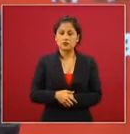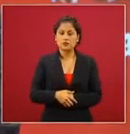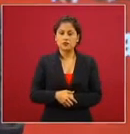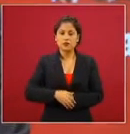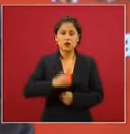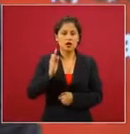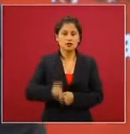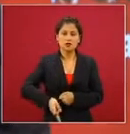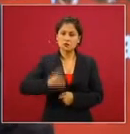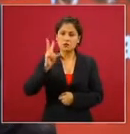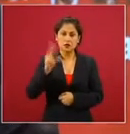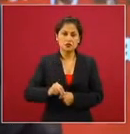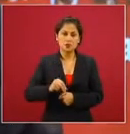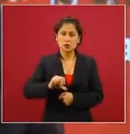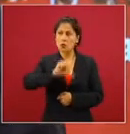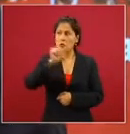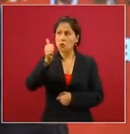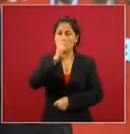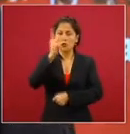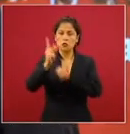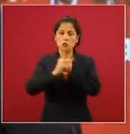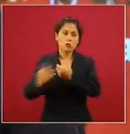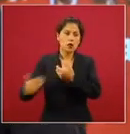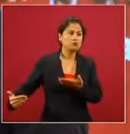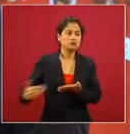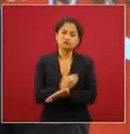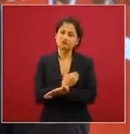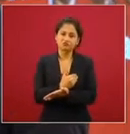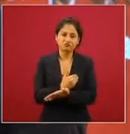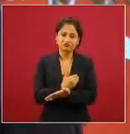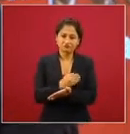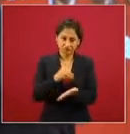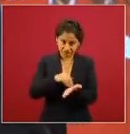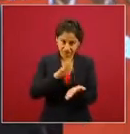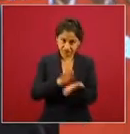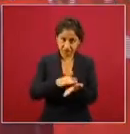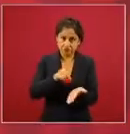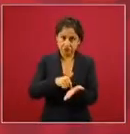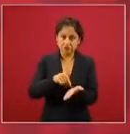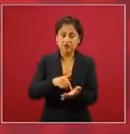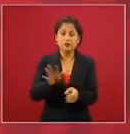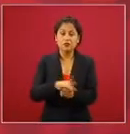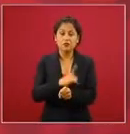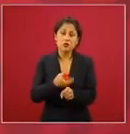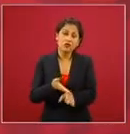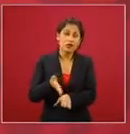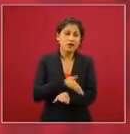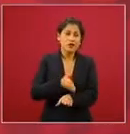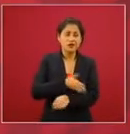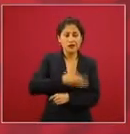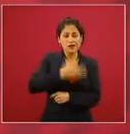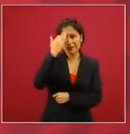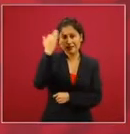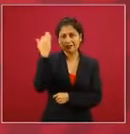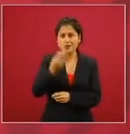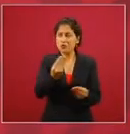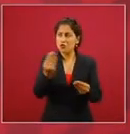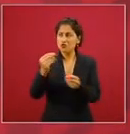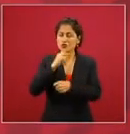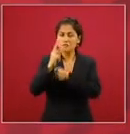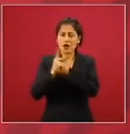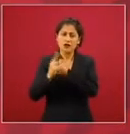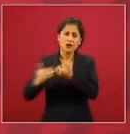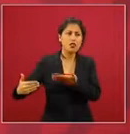invadido por ningún país extranjero. Habíamos padecido muchísimas invasiones.